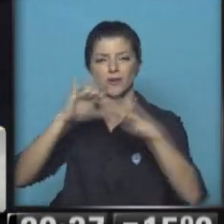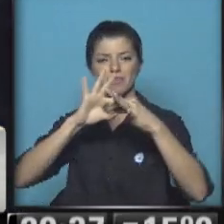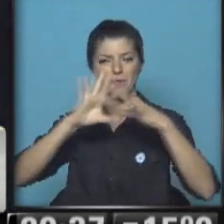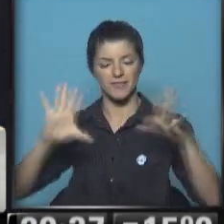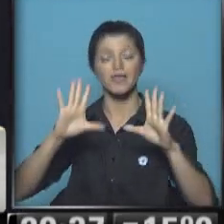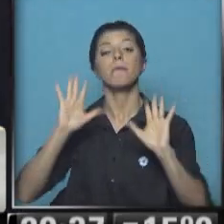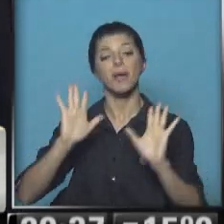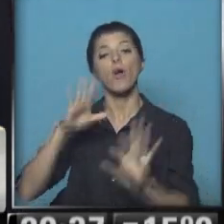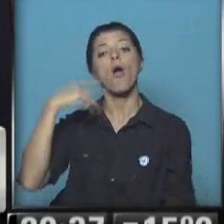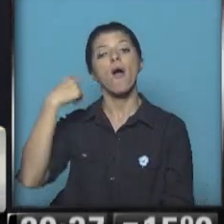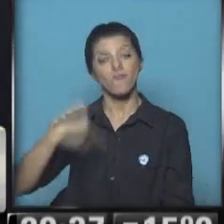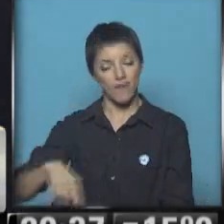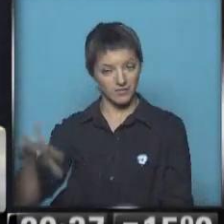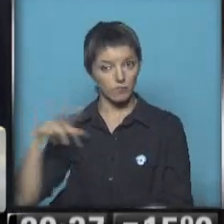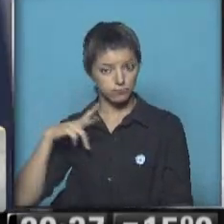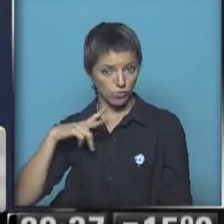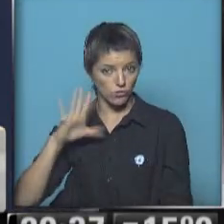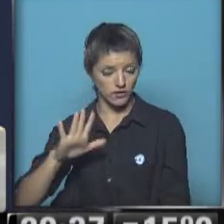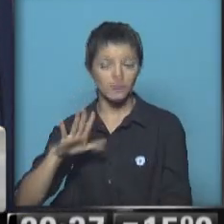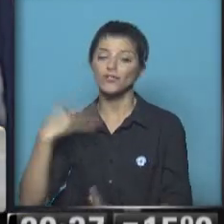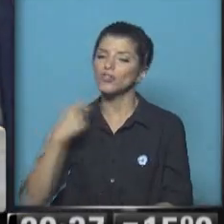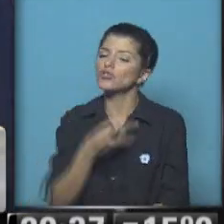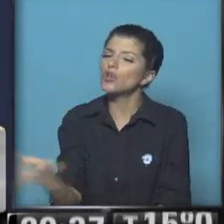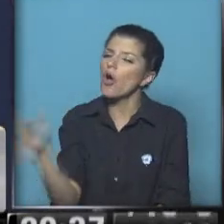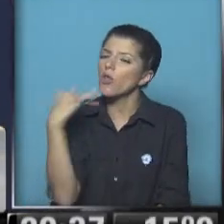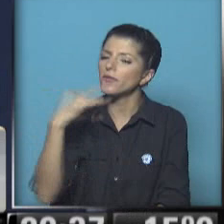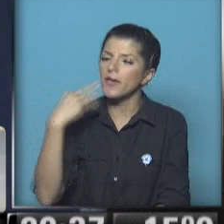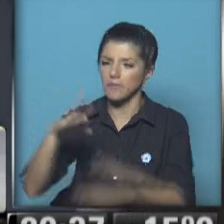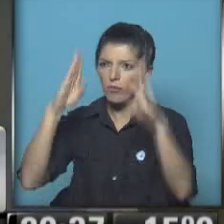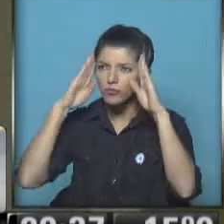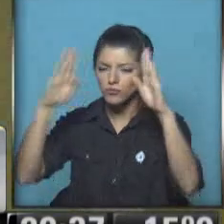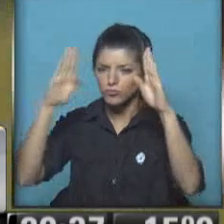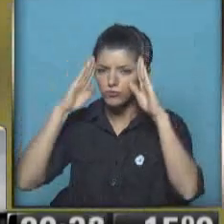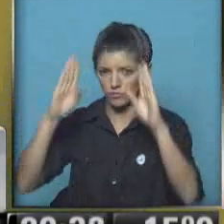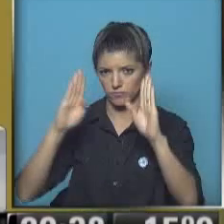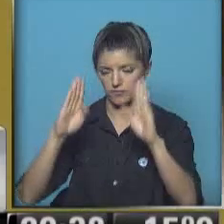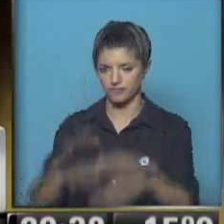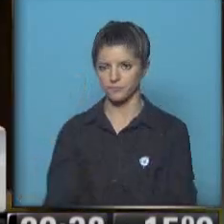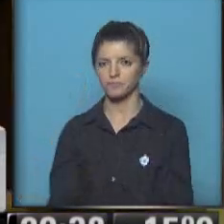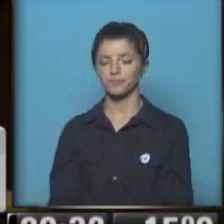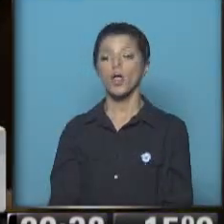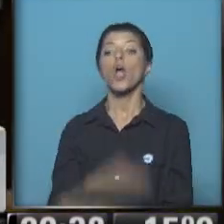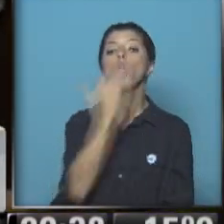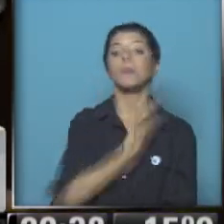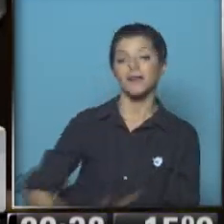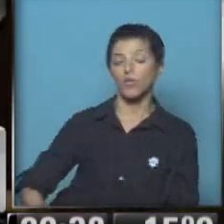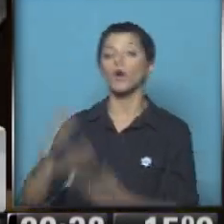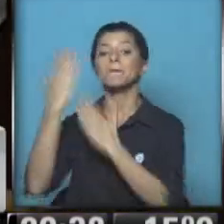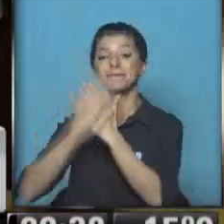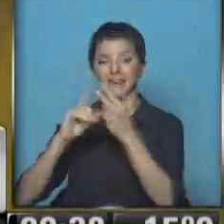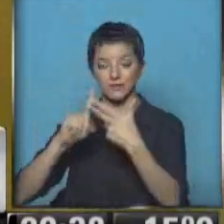mundo muy complejo. Así que todos los días tenemos que estar construyendo soberanía y autonomía a los argentinos. Gobernadores, ministros, el